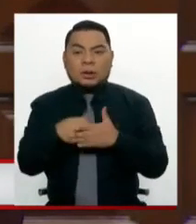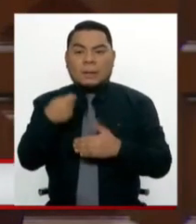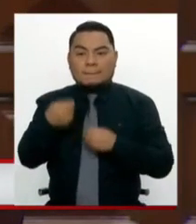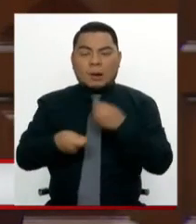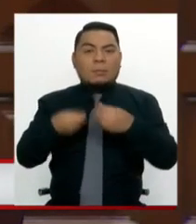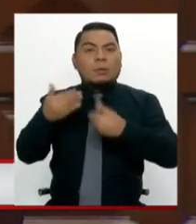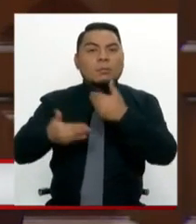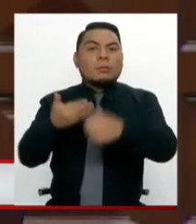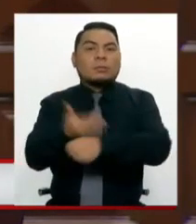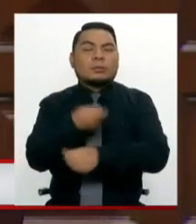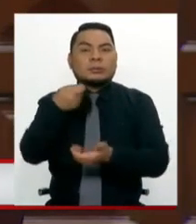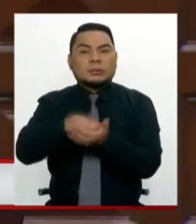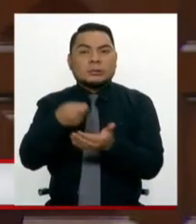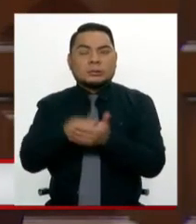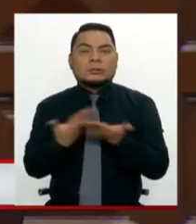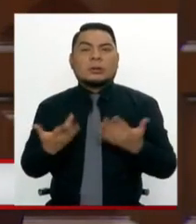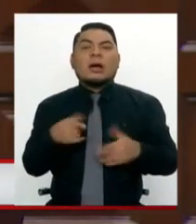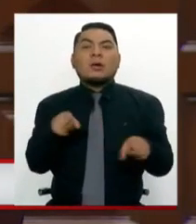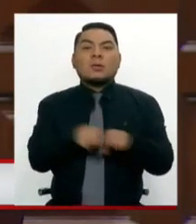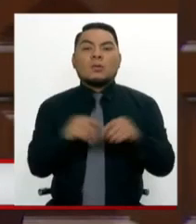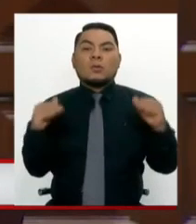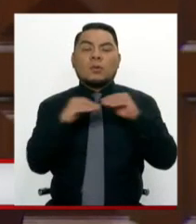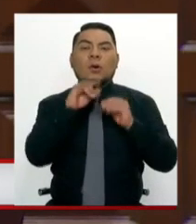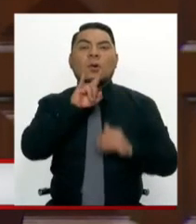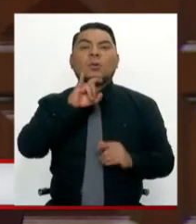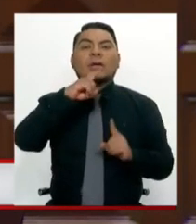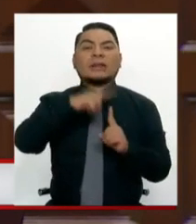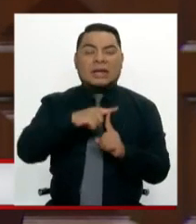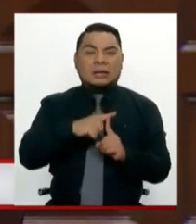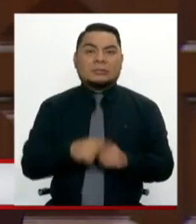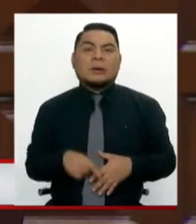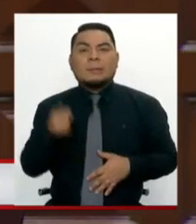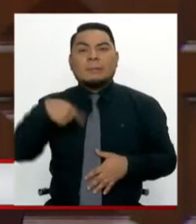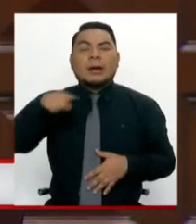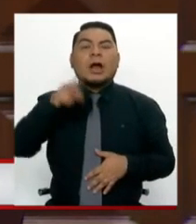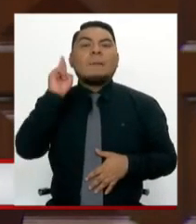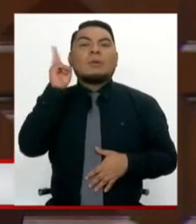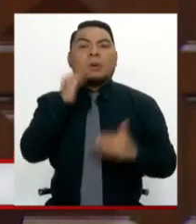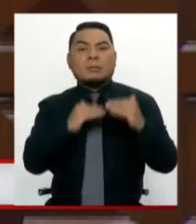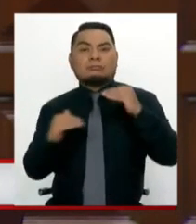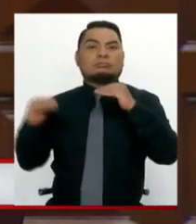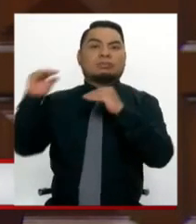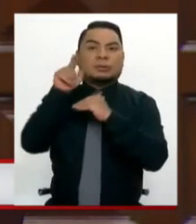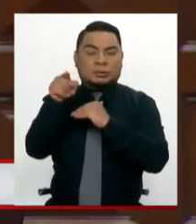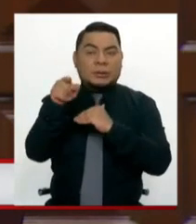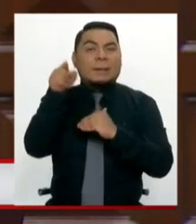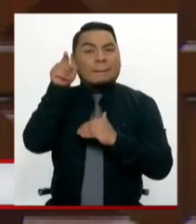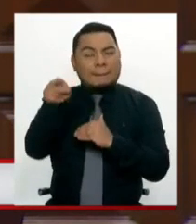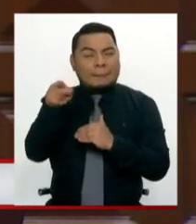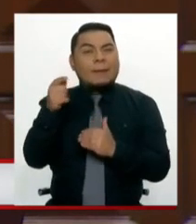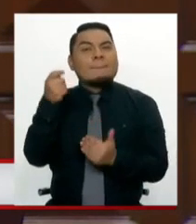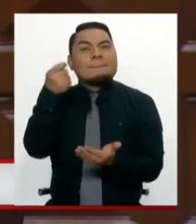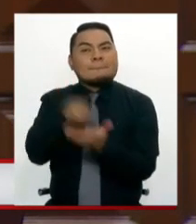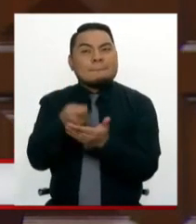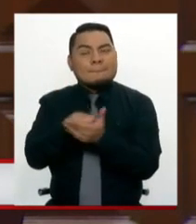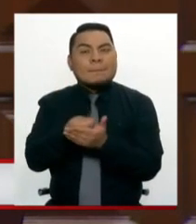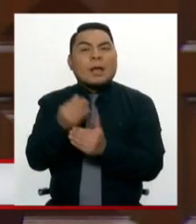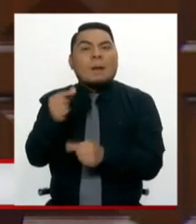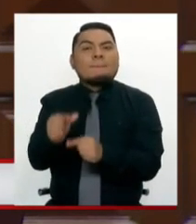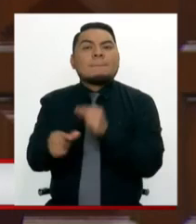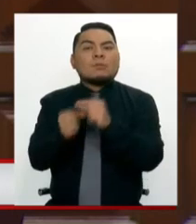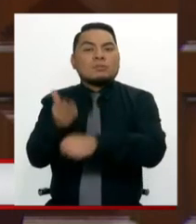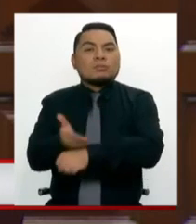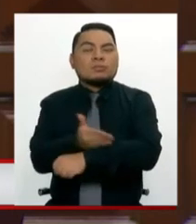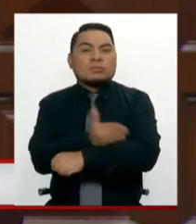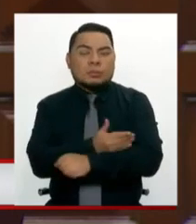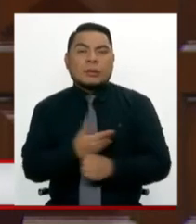salarial correspondiente a una OIT para la primera escala magisterial. Para ello, se propone un aumento progresivo de